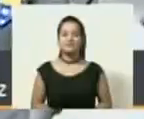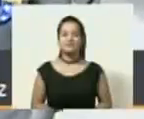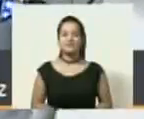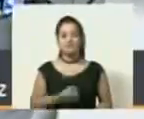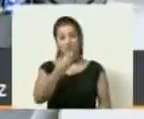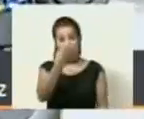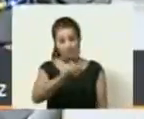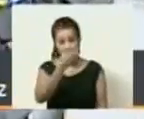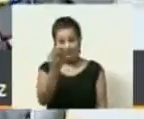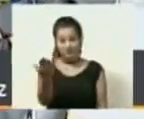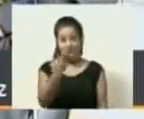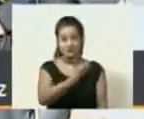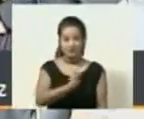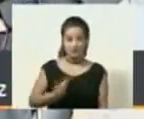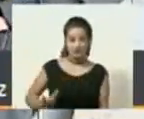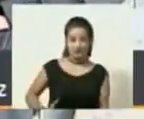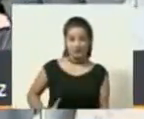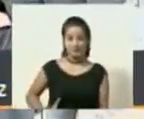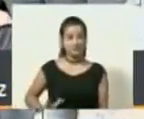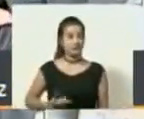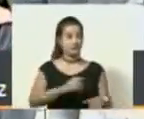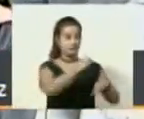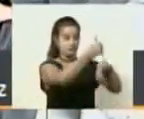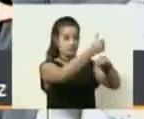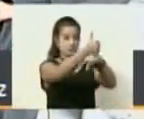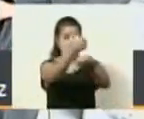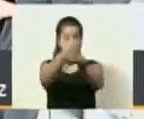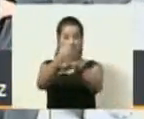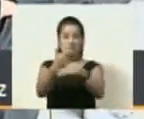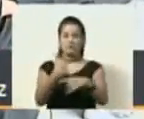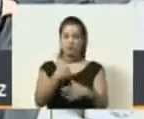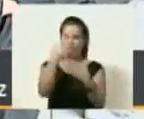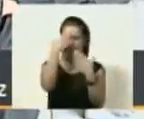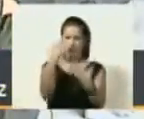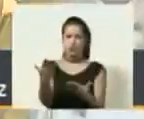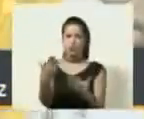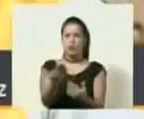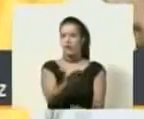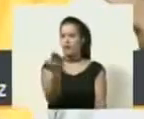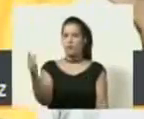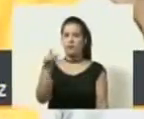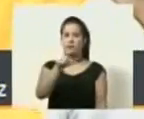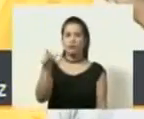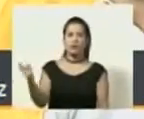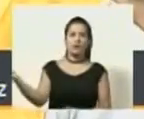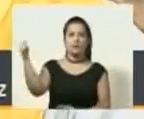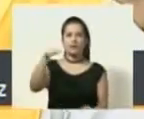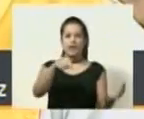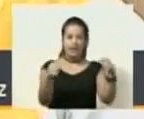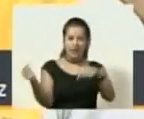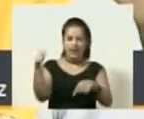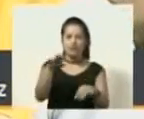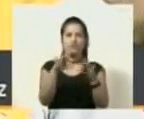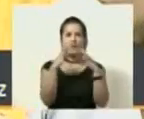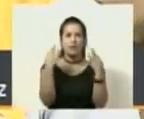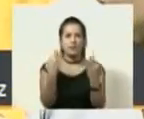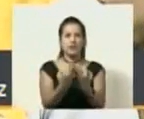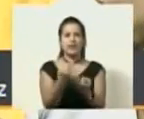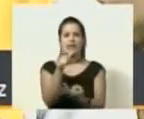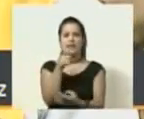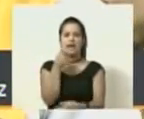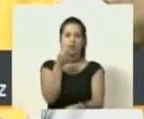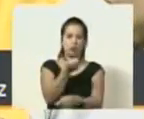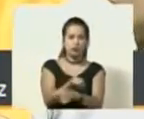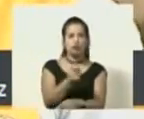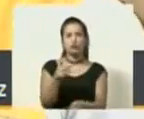Buenas tardes, presidente y demás autoridades. Le hago un saludo también a todos los invitados presentes, familiares y a todos los graduandos